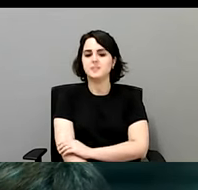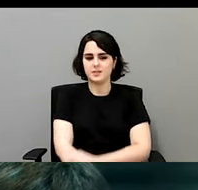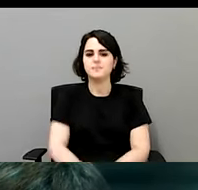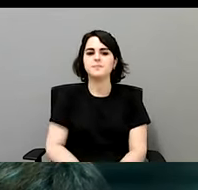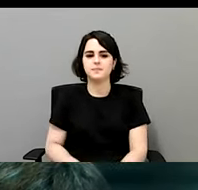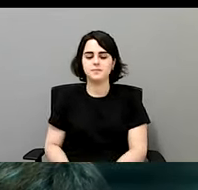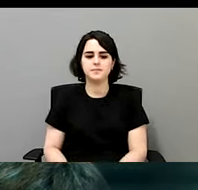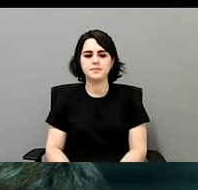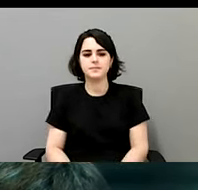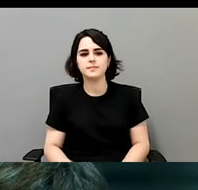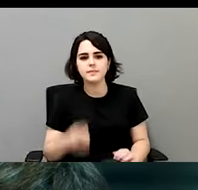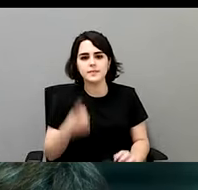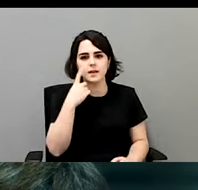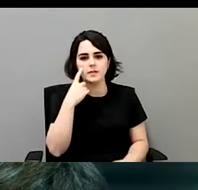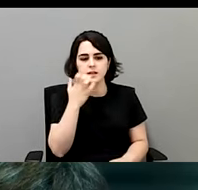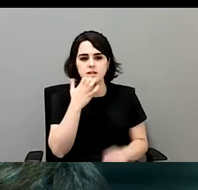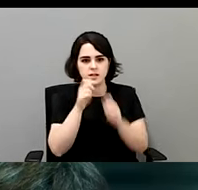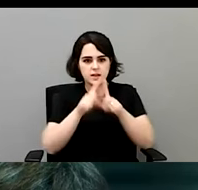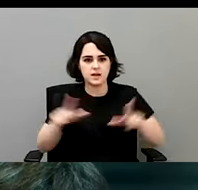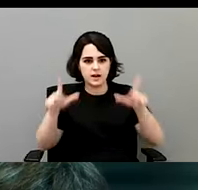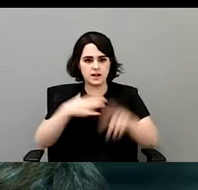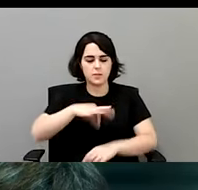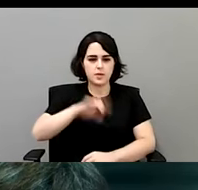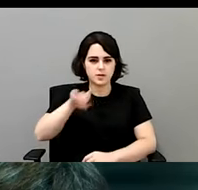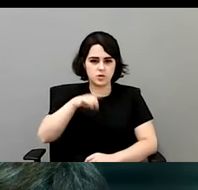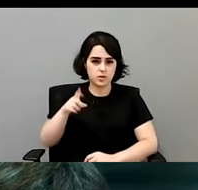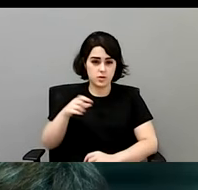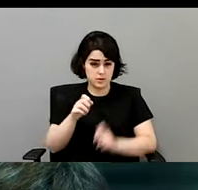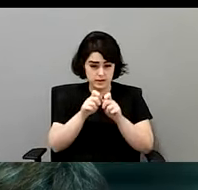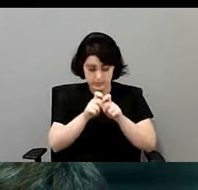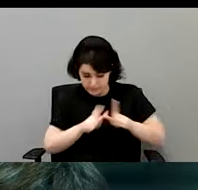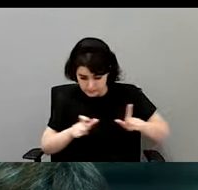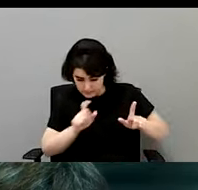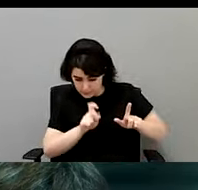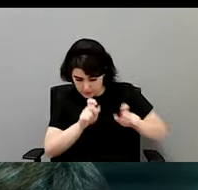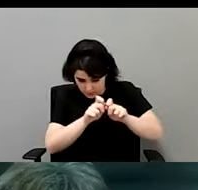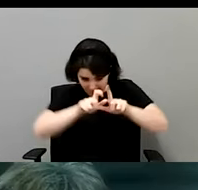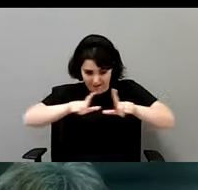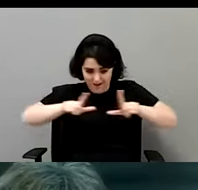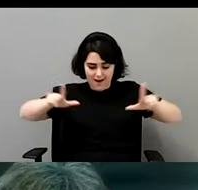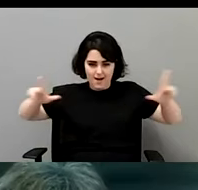Fernanda, si la puedes hacer grande abajo, donde pone ampliar la pantalla del PowerPoint. Vale, muy bien,